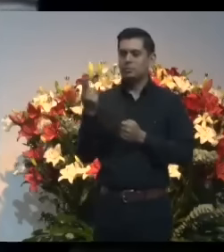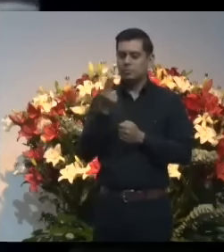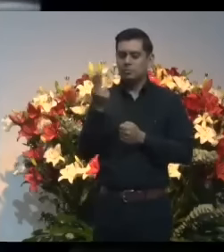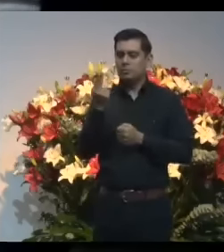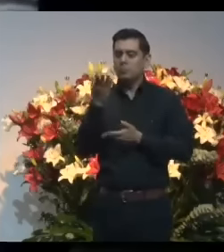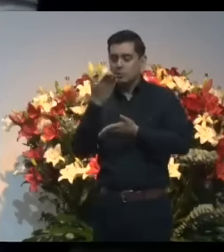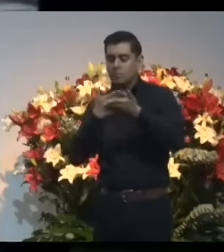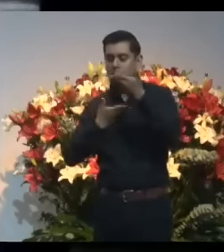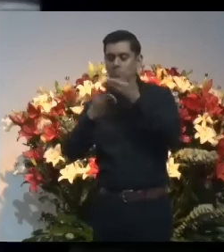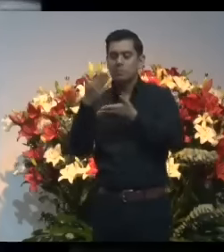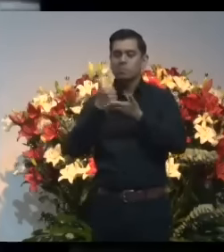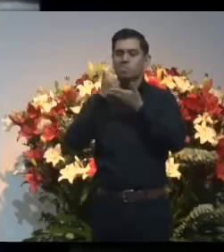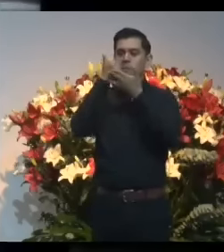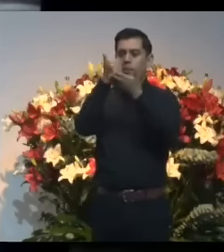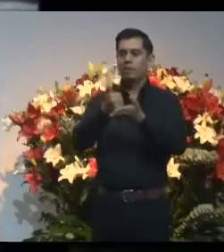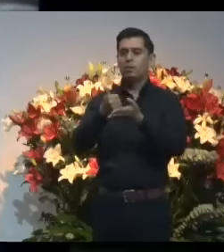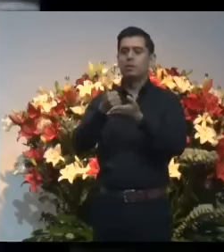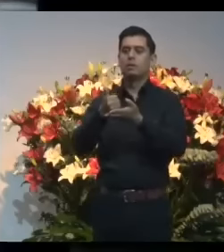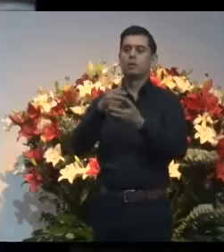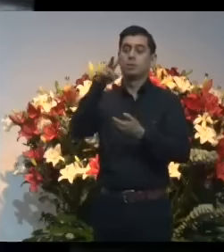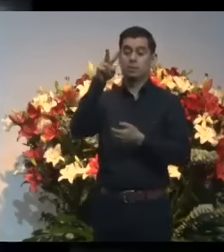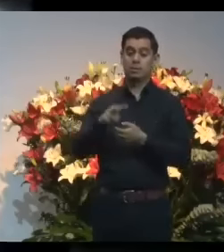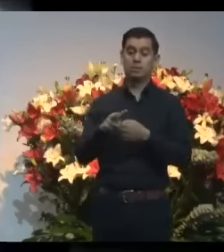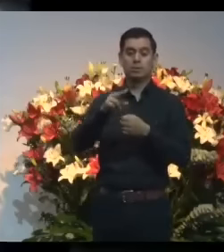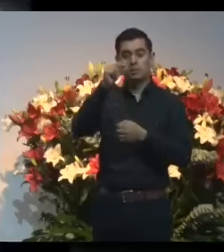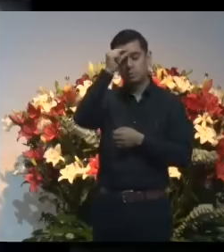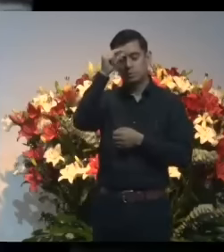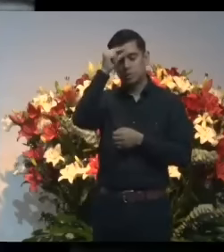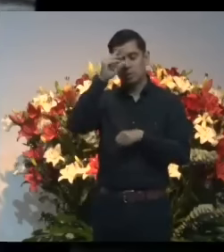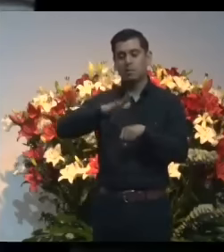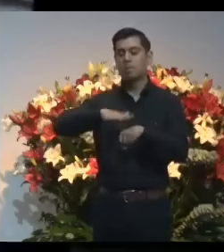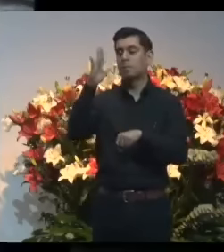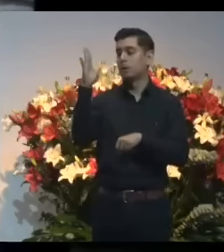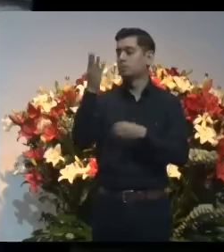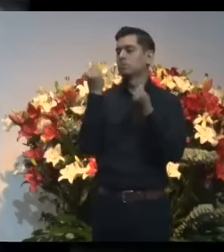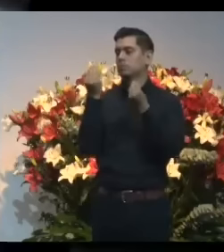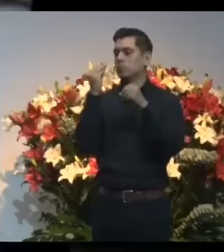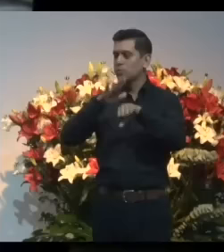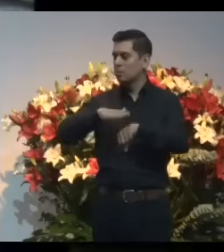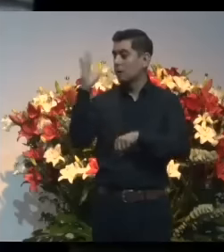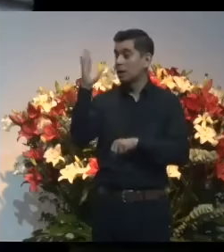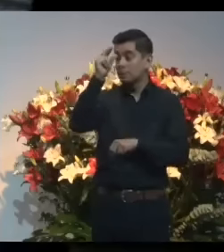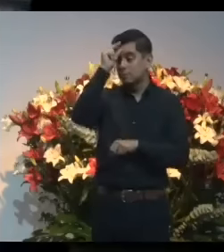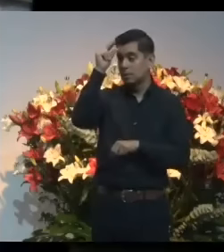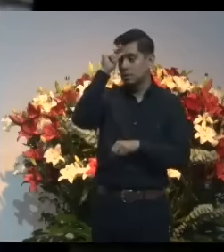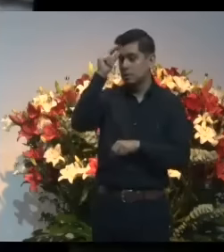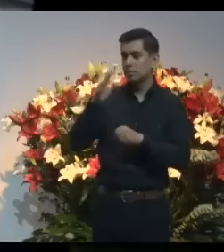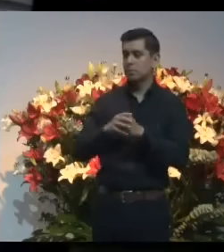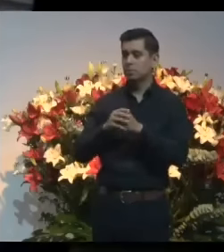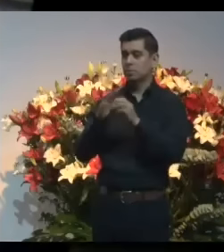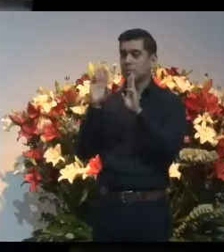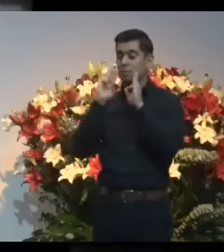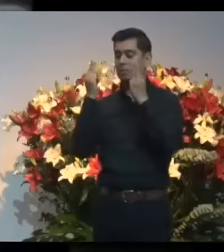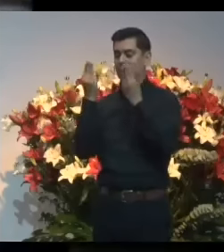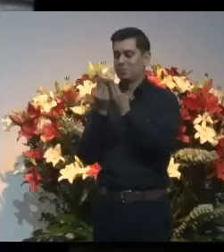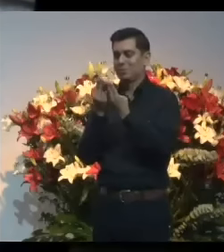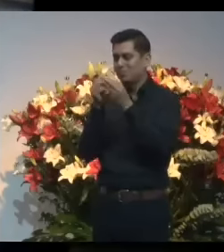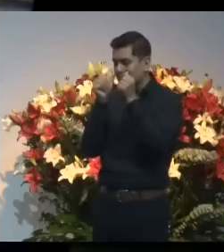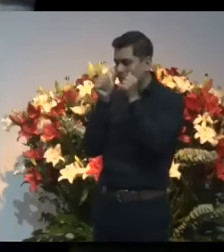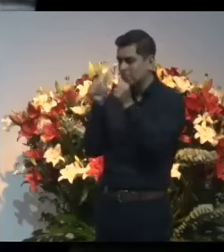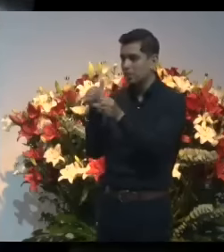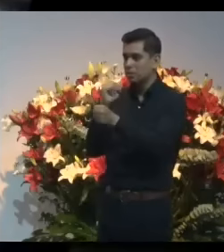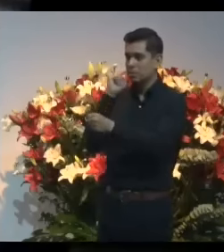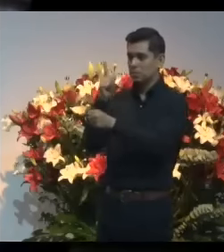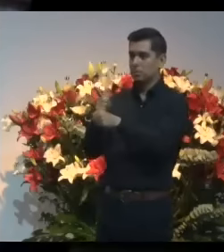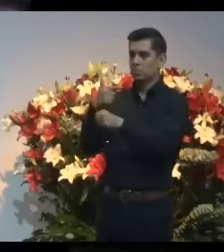cooperación franca. Muchísima más inteligencia, necesitamos hacer más inteligencia con estas bandas de criminales. Yo estuve